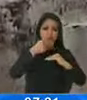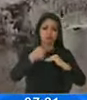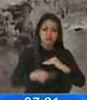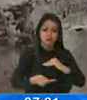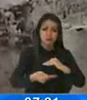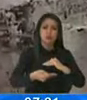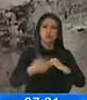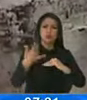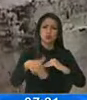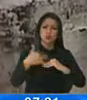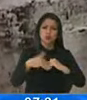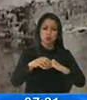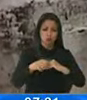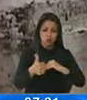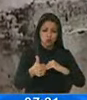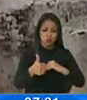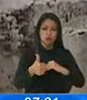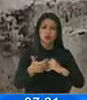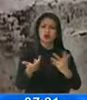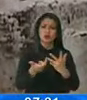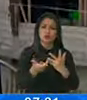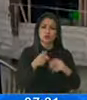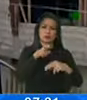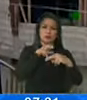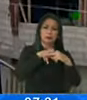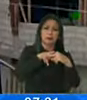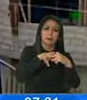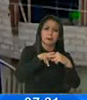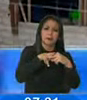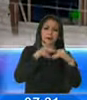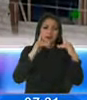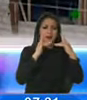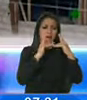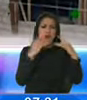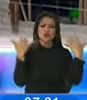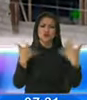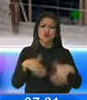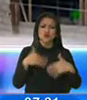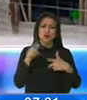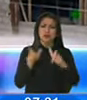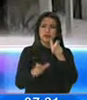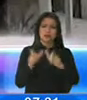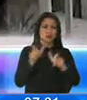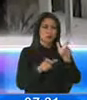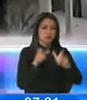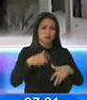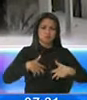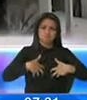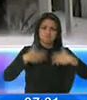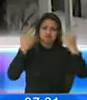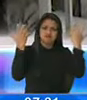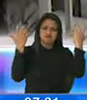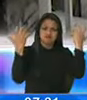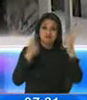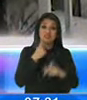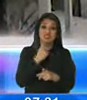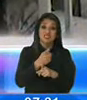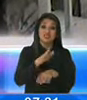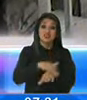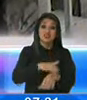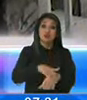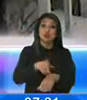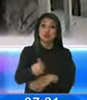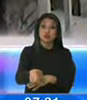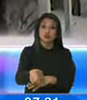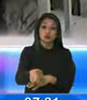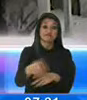encontraba sobre la cama y la otra descansaba en el piso. La escena arrancó la ira de la comunidad. Para ellos se trata de un hecho producto